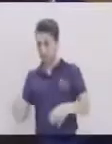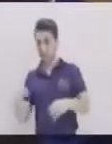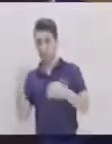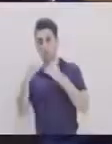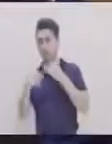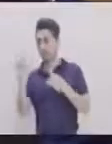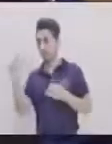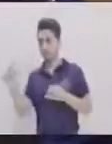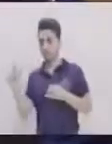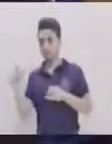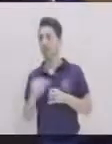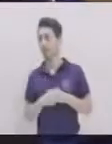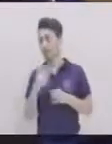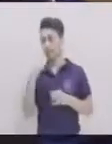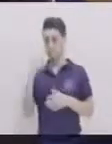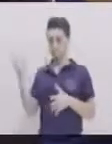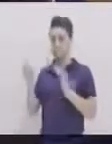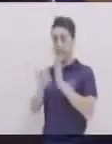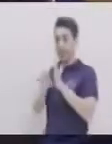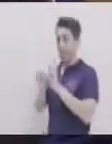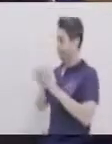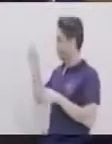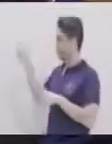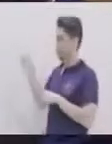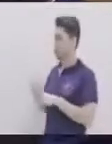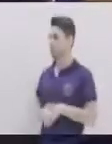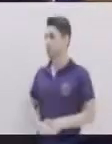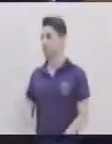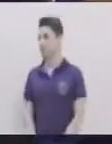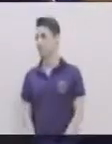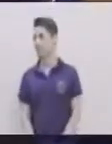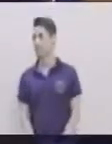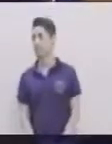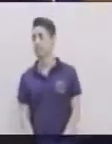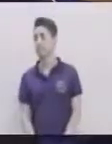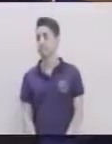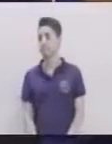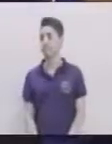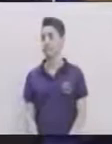bien, acompáñame a ver los siguientes ejemplos.